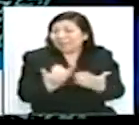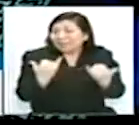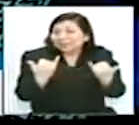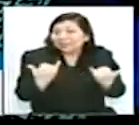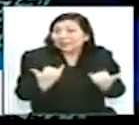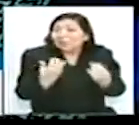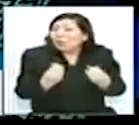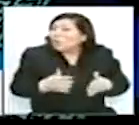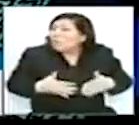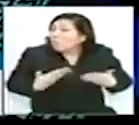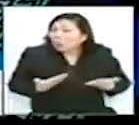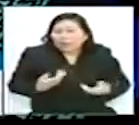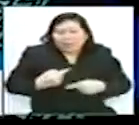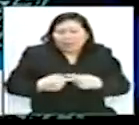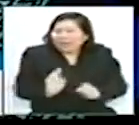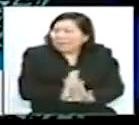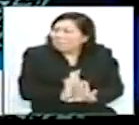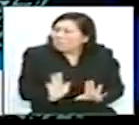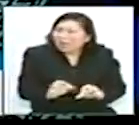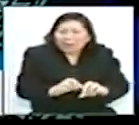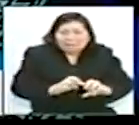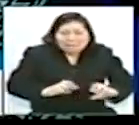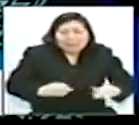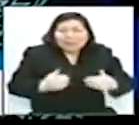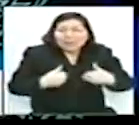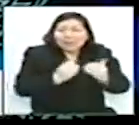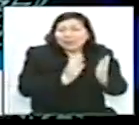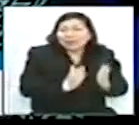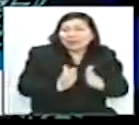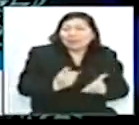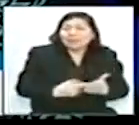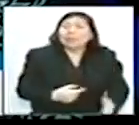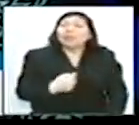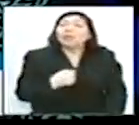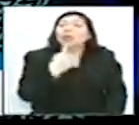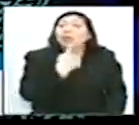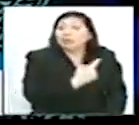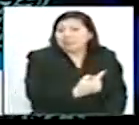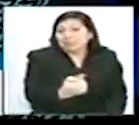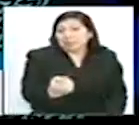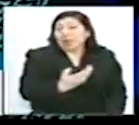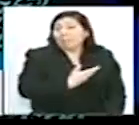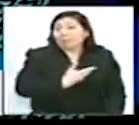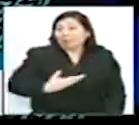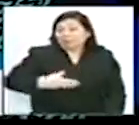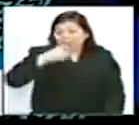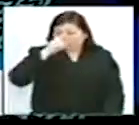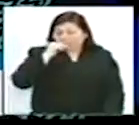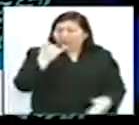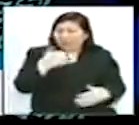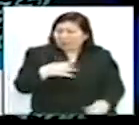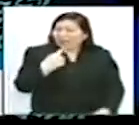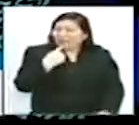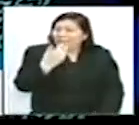establecida, porque no puede haber sucesión, ya que el Pleno es la que debe terminar. Entonces yo le propongo acá al presidente Vizcarra lo que ya